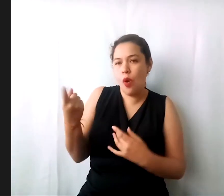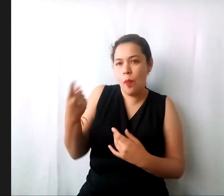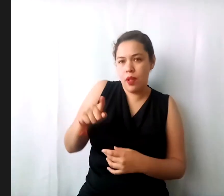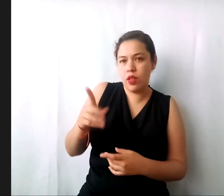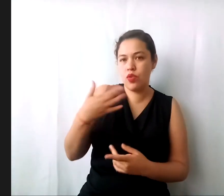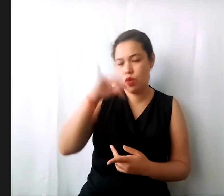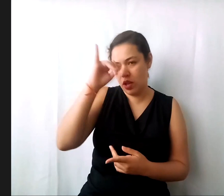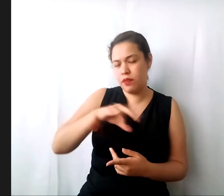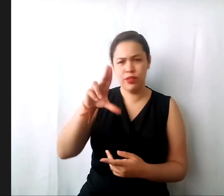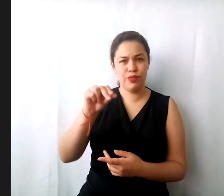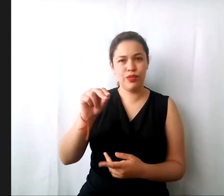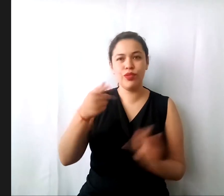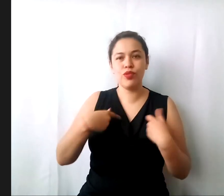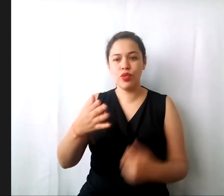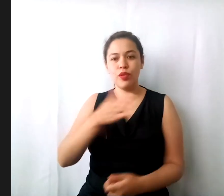ahí